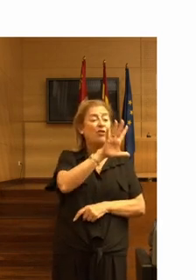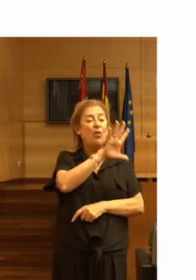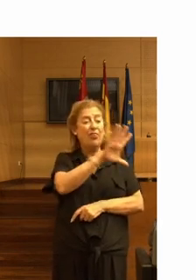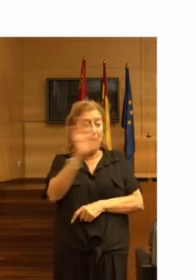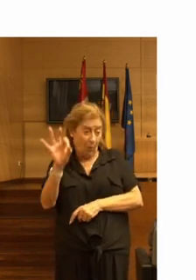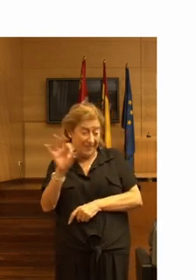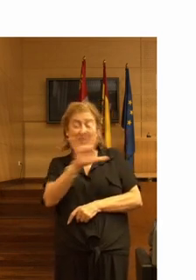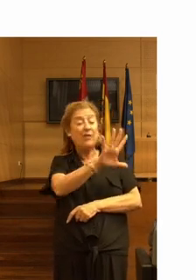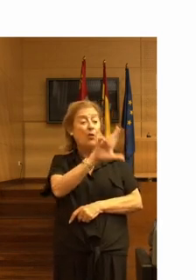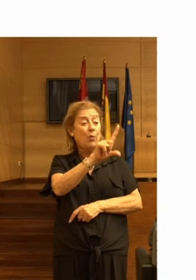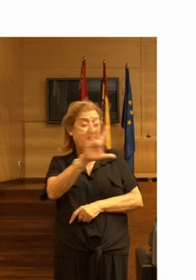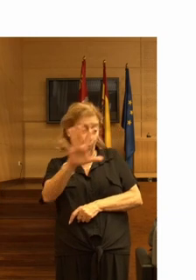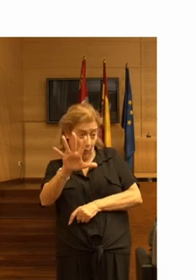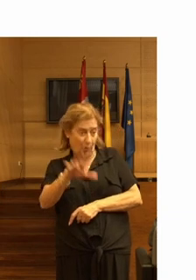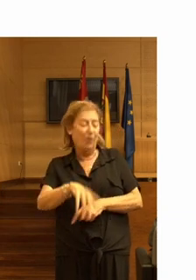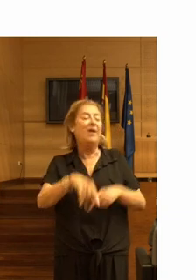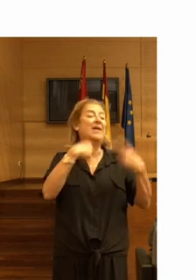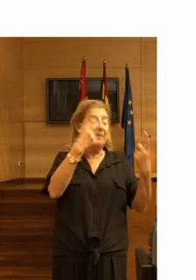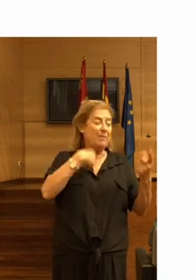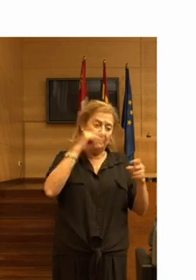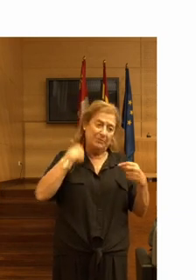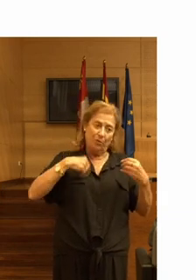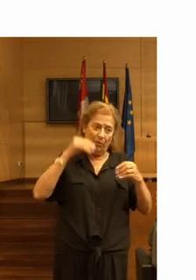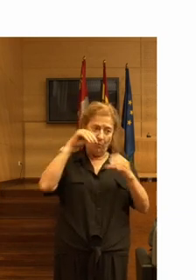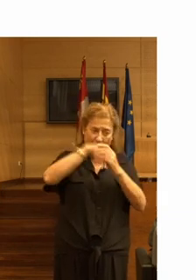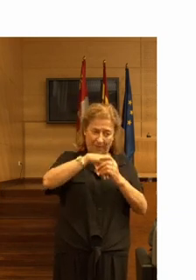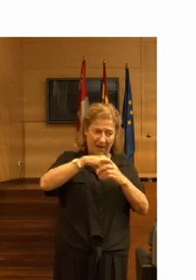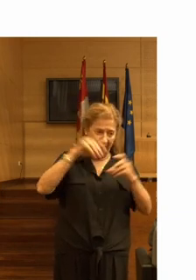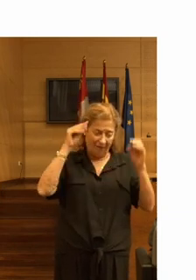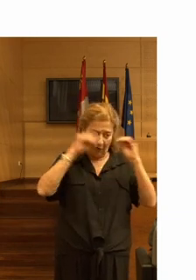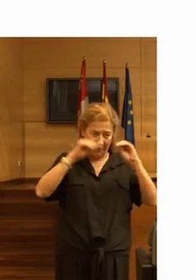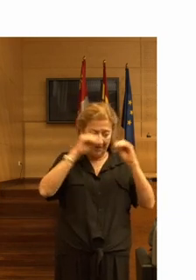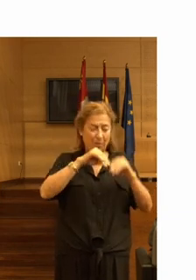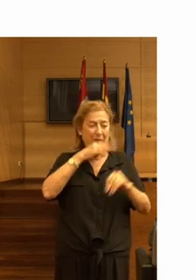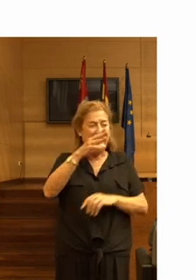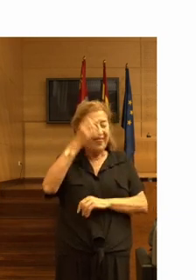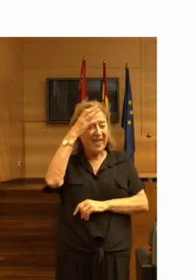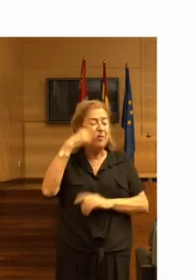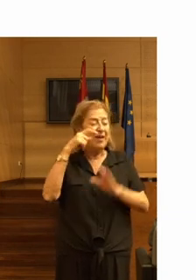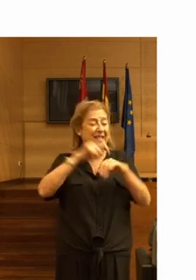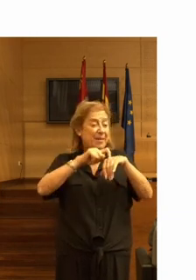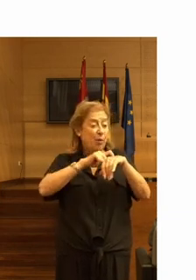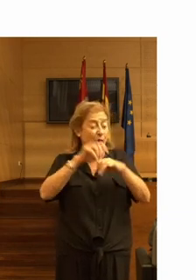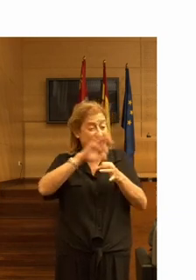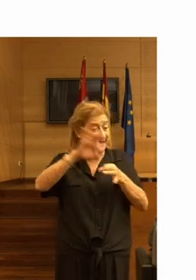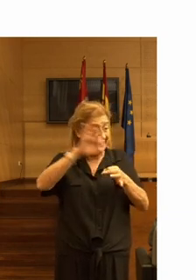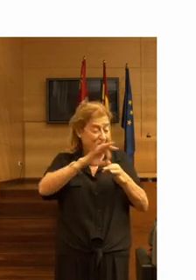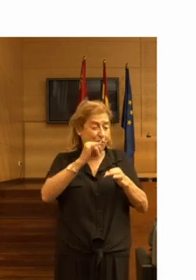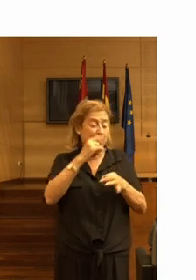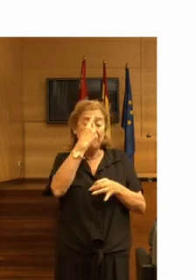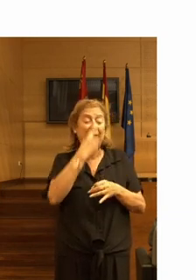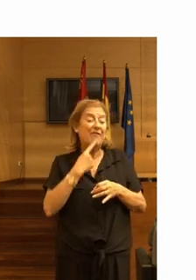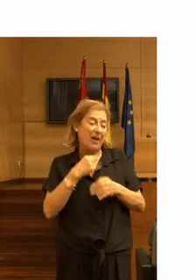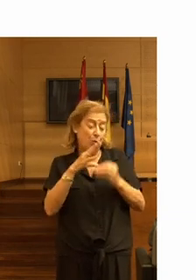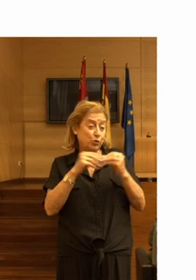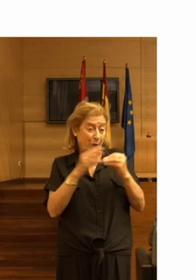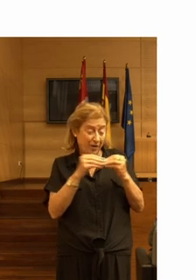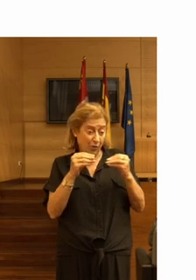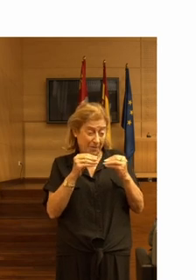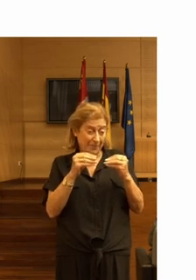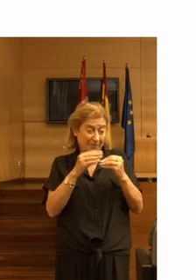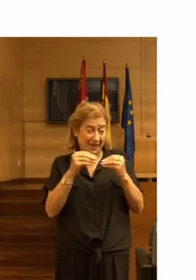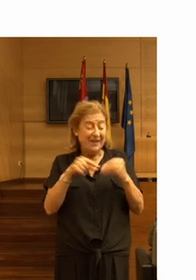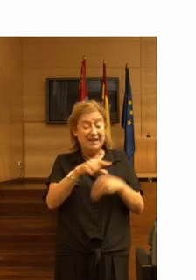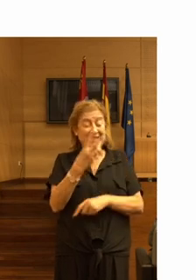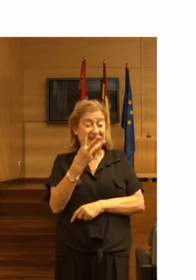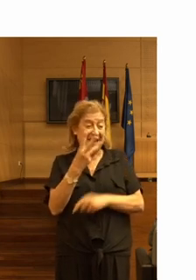151 centros, que han sido los que han completado el programa formativo. Para hacernos una idea por tipología de servicio y por perfil de usuario, en estas